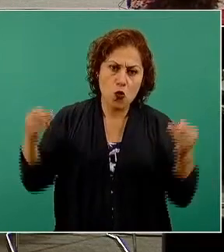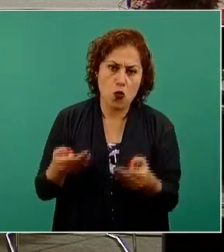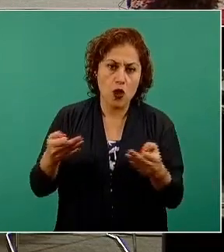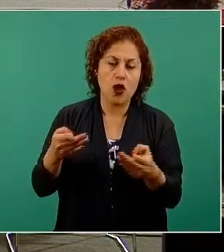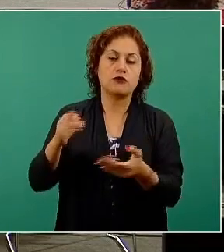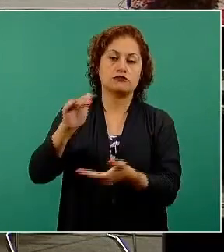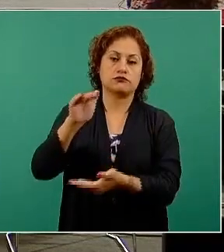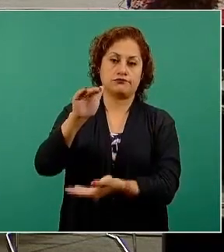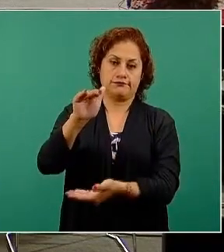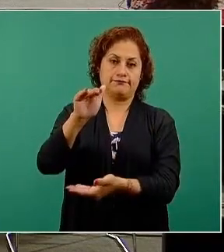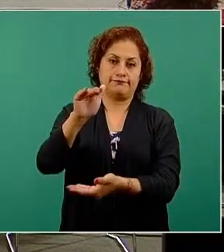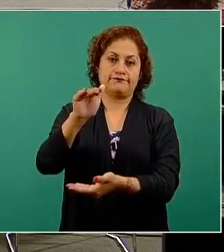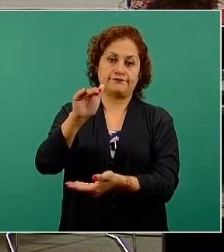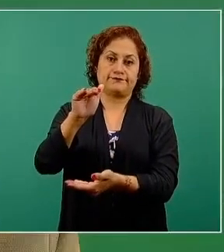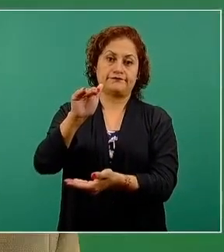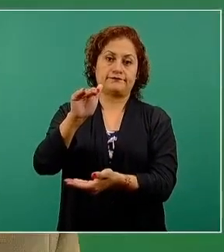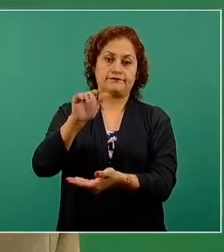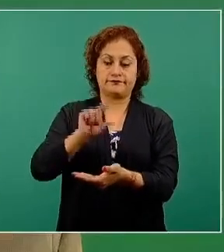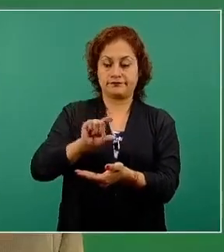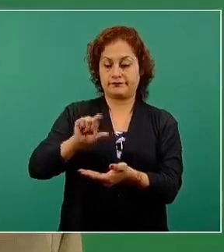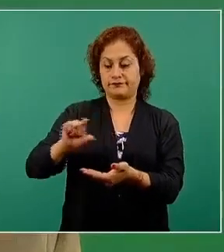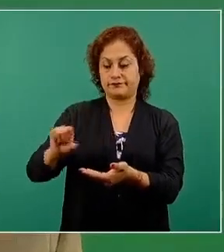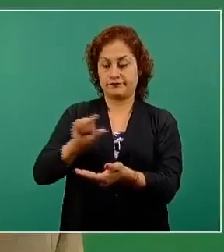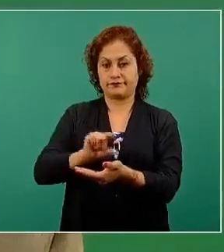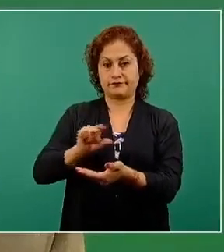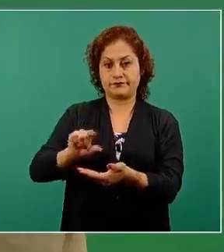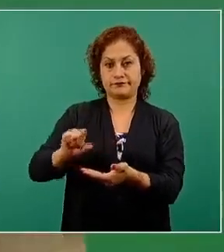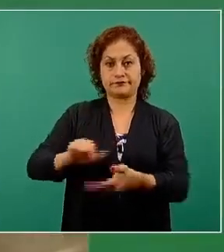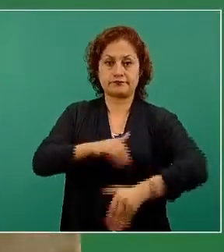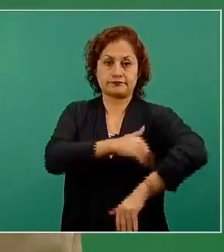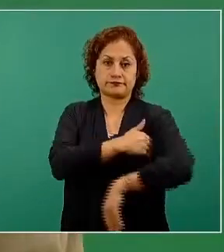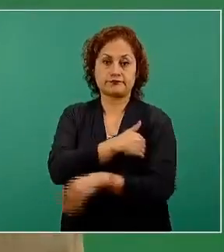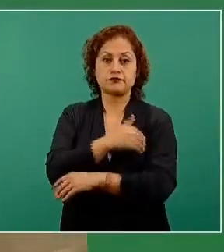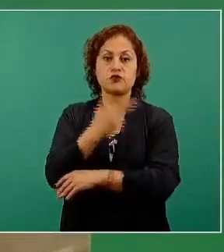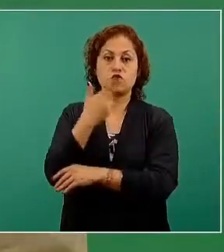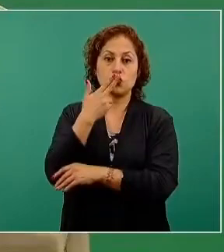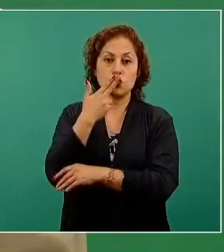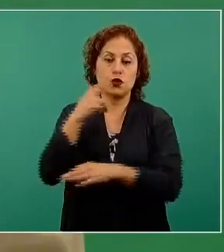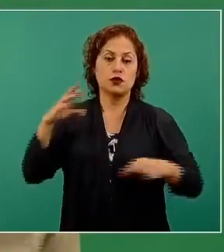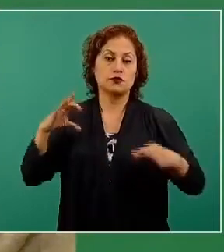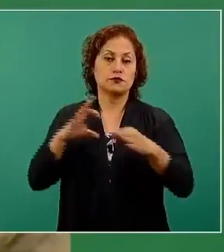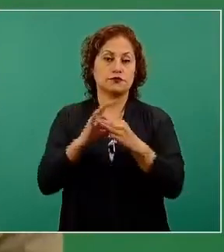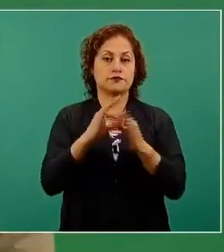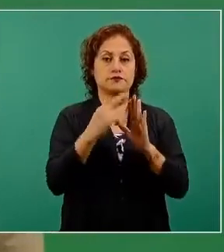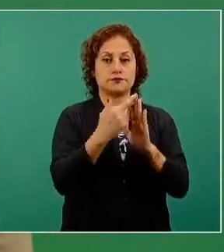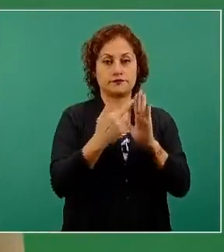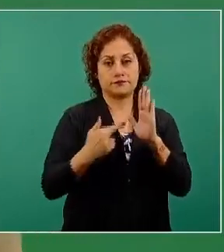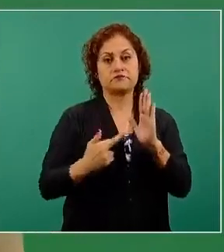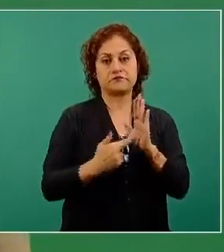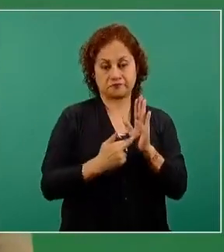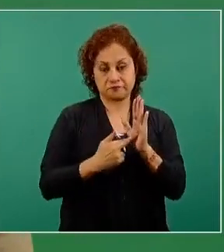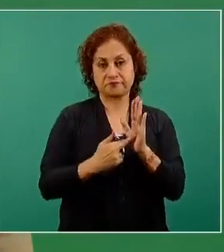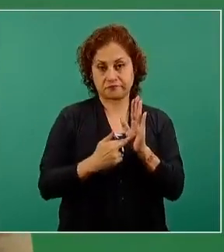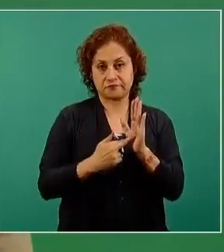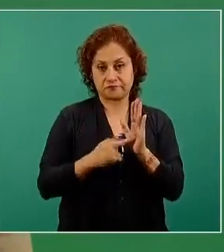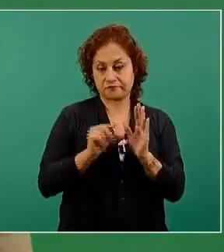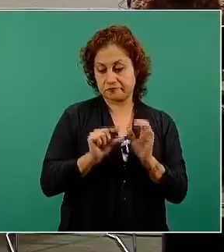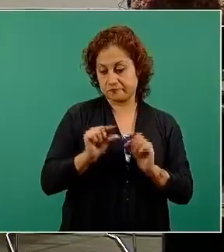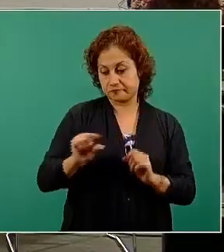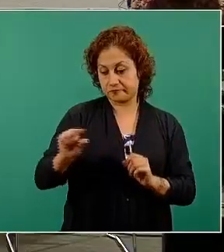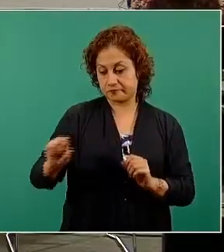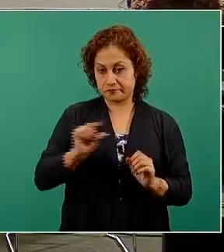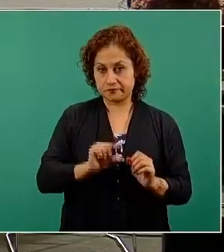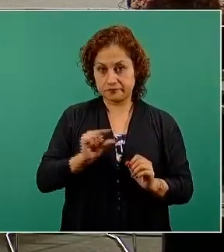homologadas, están bajo la norma, con congelantes, se ponen el número de vacunas también que ya